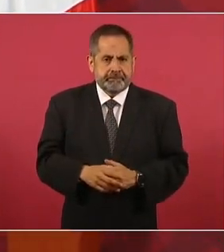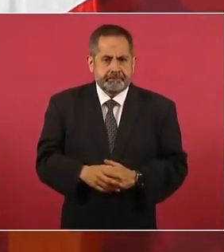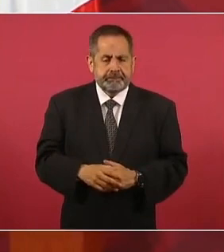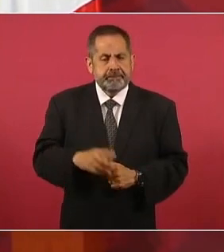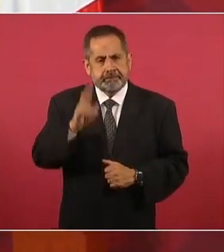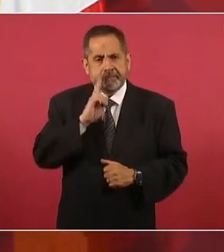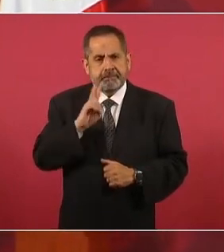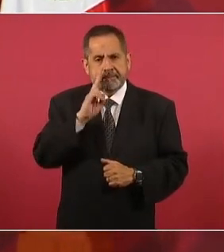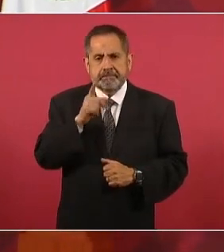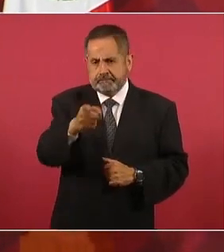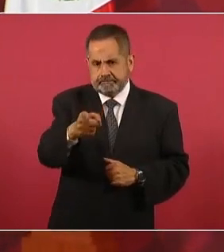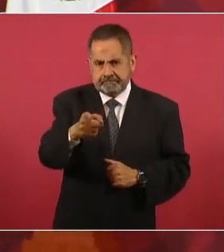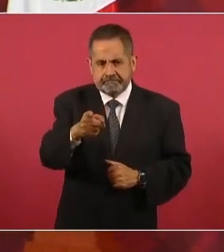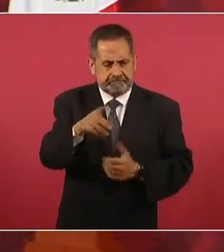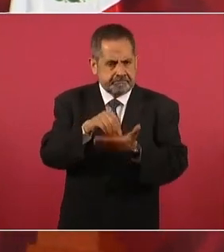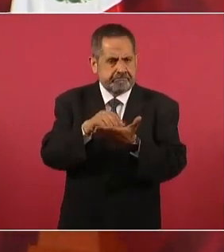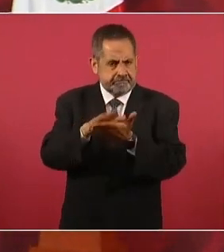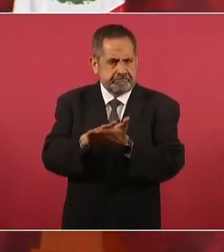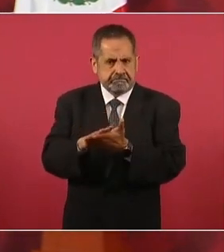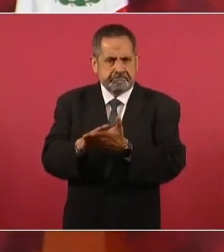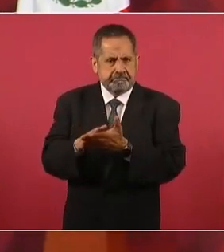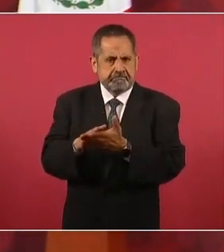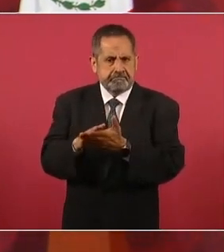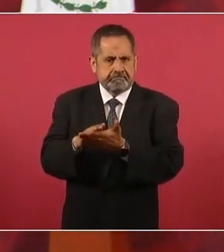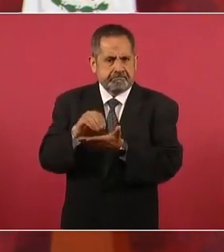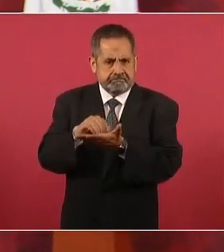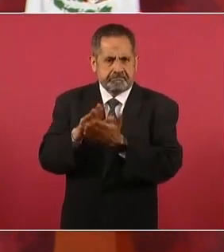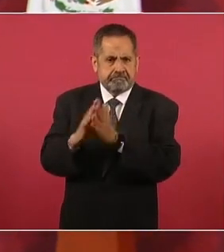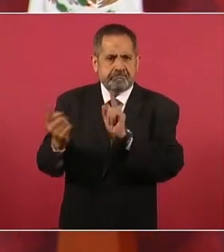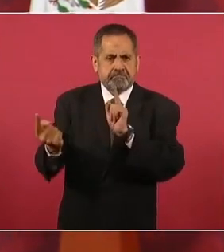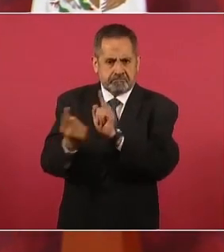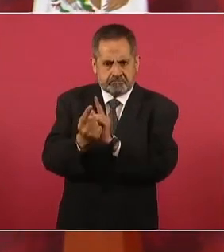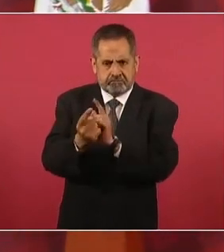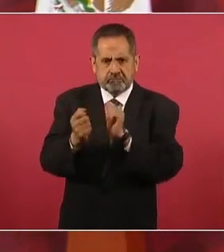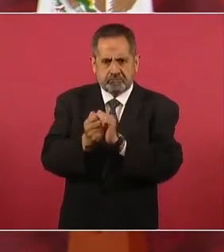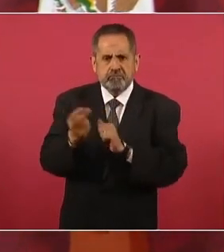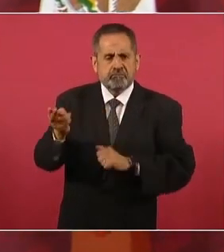y se establece la cita.